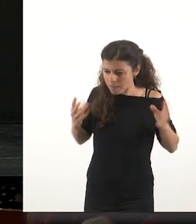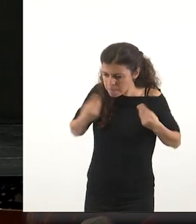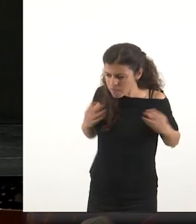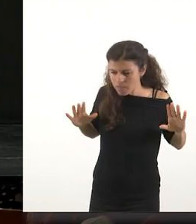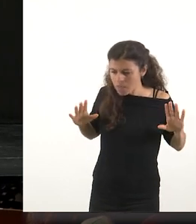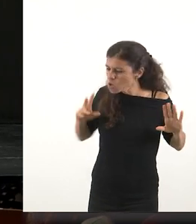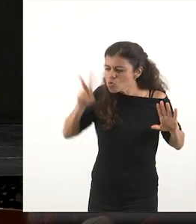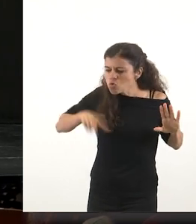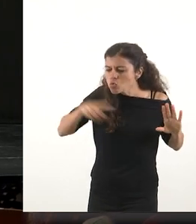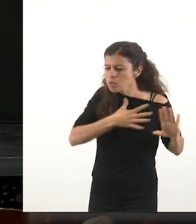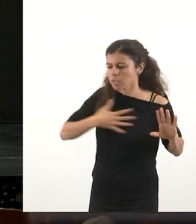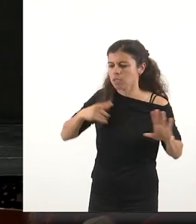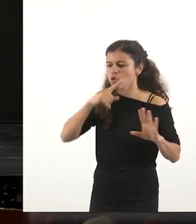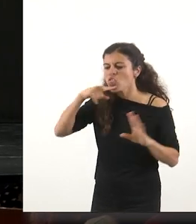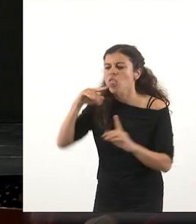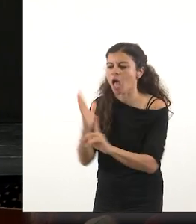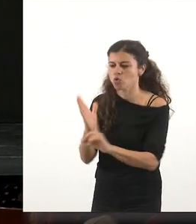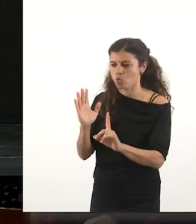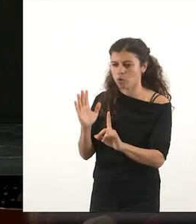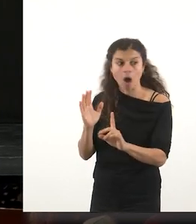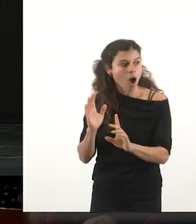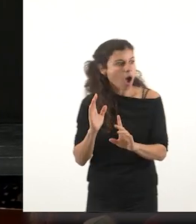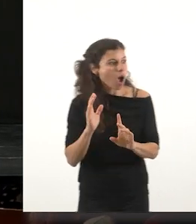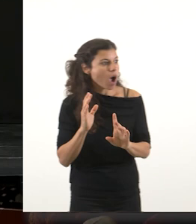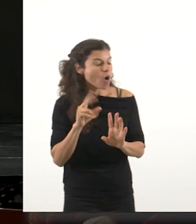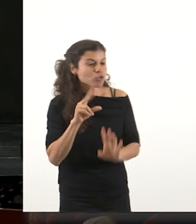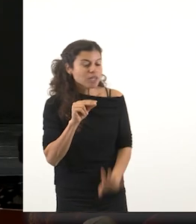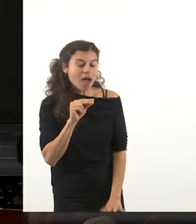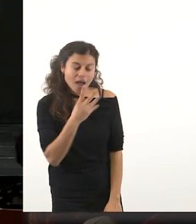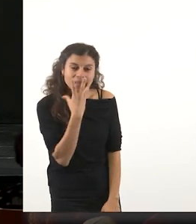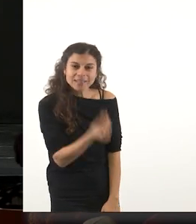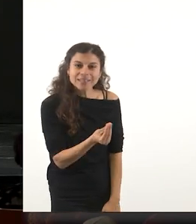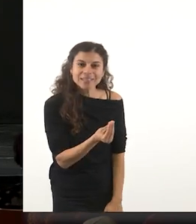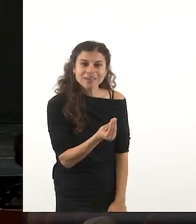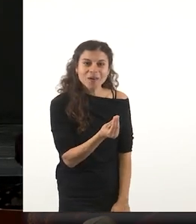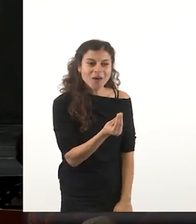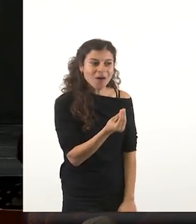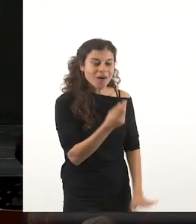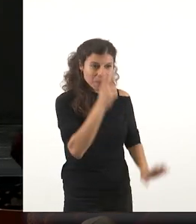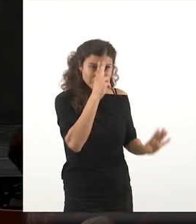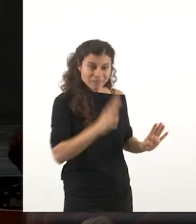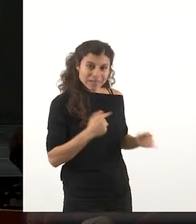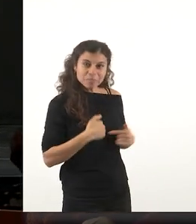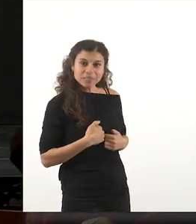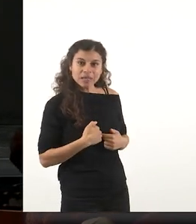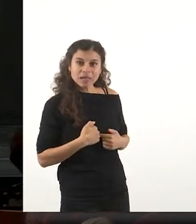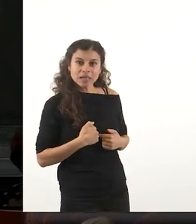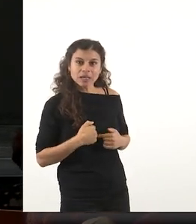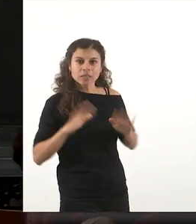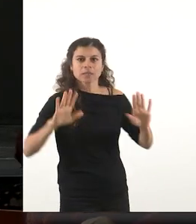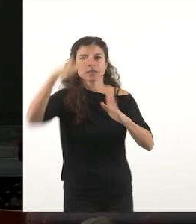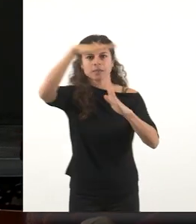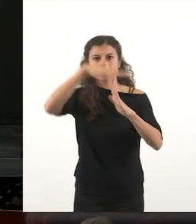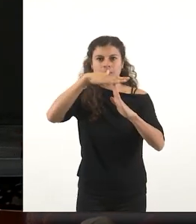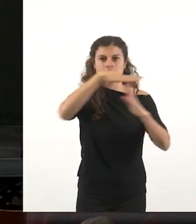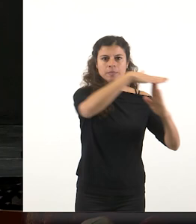daño. Digo, hostia, tío, que lo ha entendido. Que me va a respetar. Voy a parar la obra un momento para